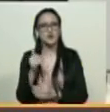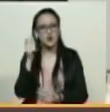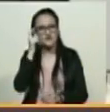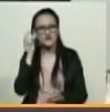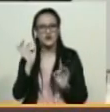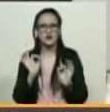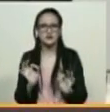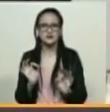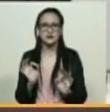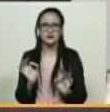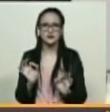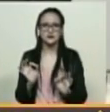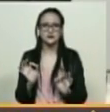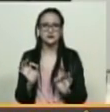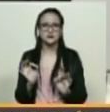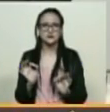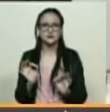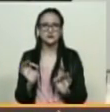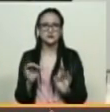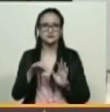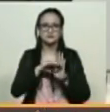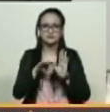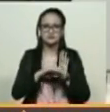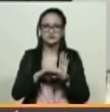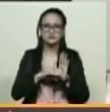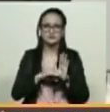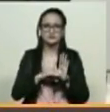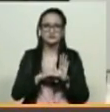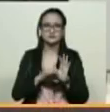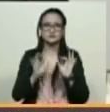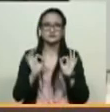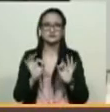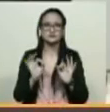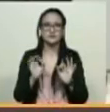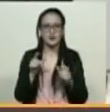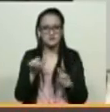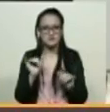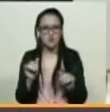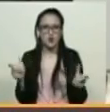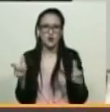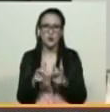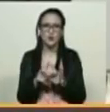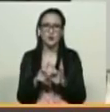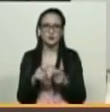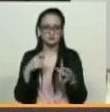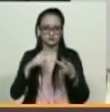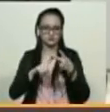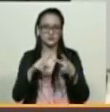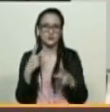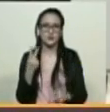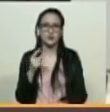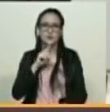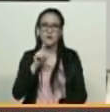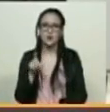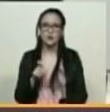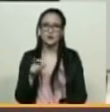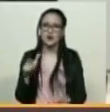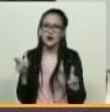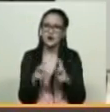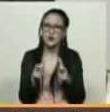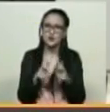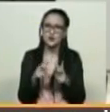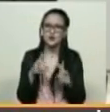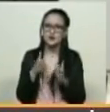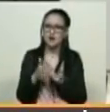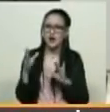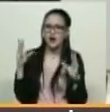fecha esbozada por las partes que estuvieron en esa reunión. La otra pregunta es, en esas reuniones también se habló